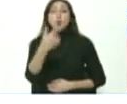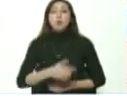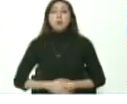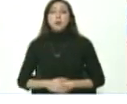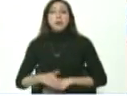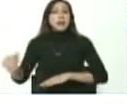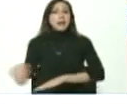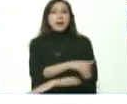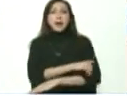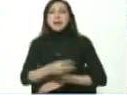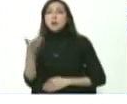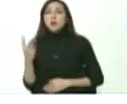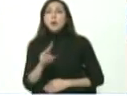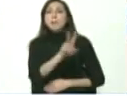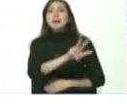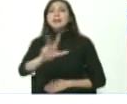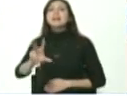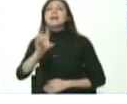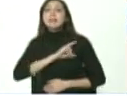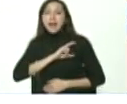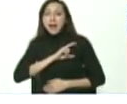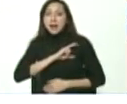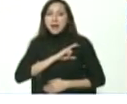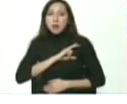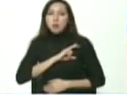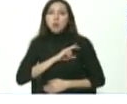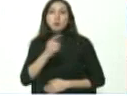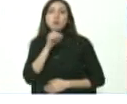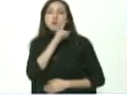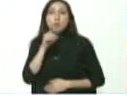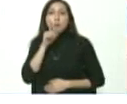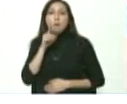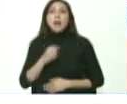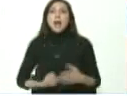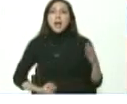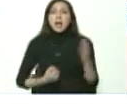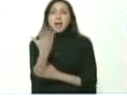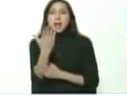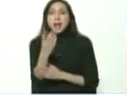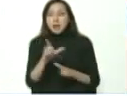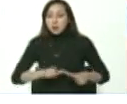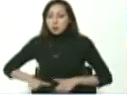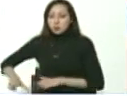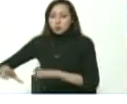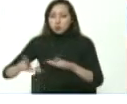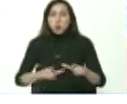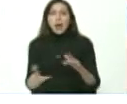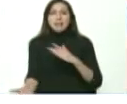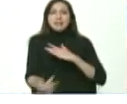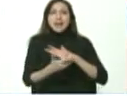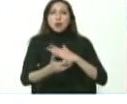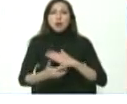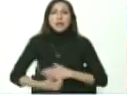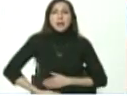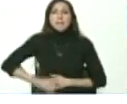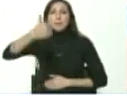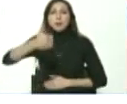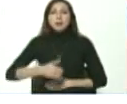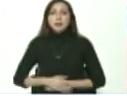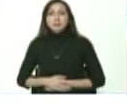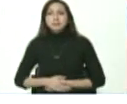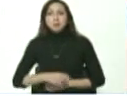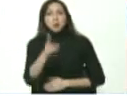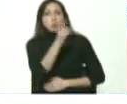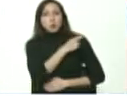calle 23 de enero. A la reinauguración del Centro de Alta Tecnología, comandante